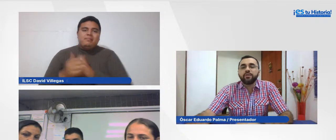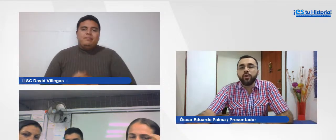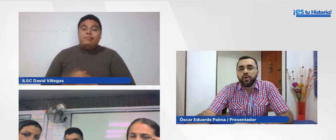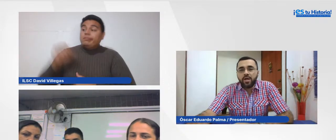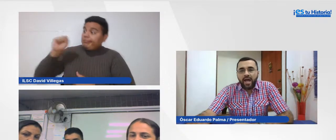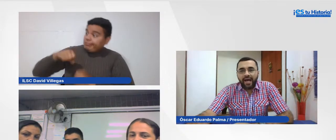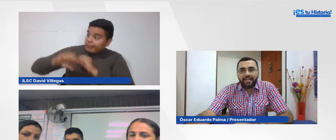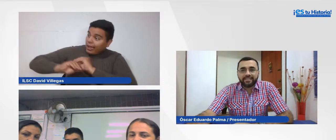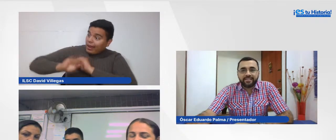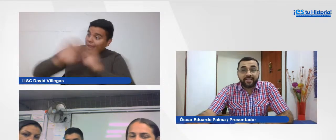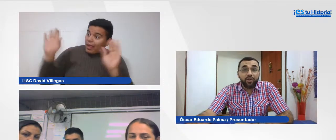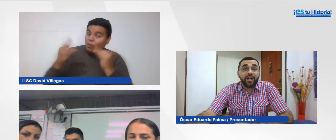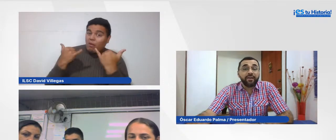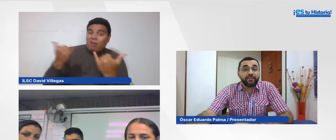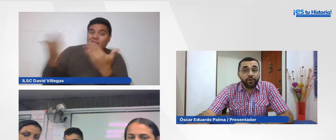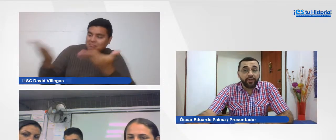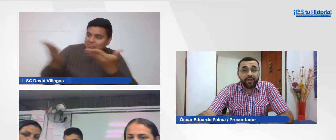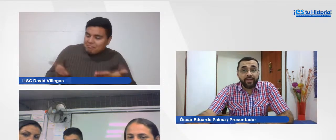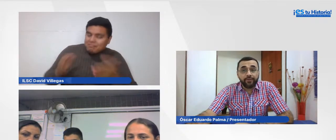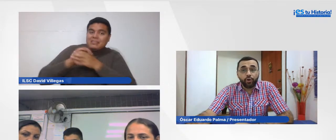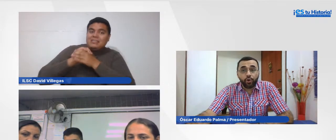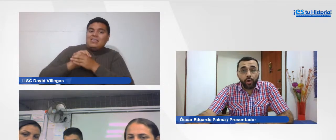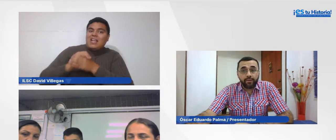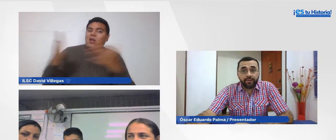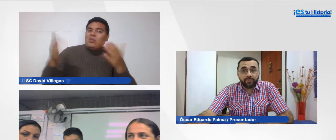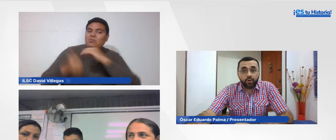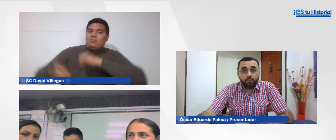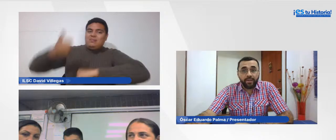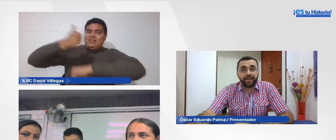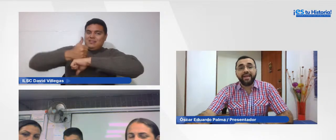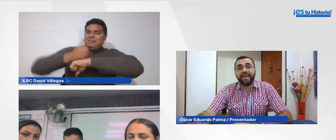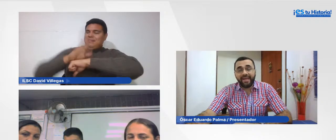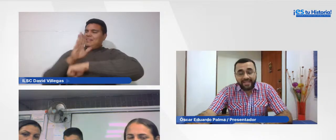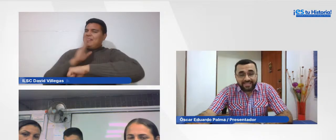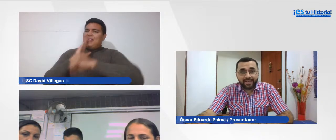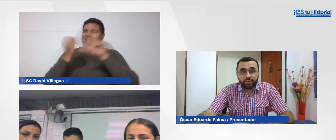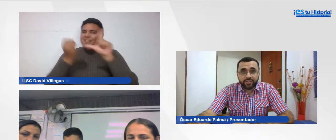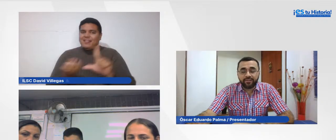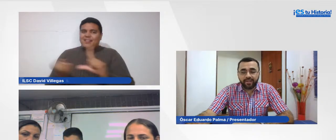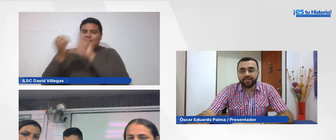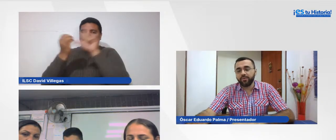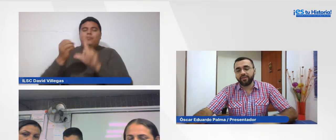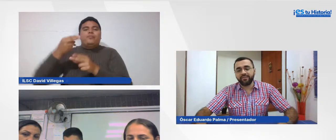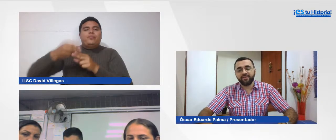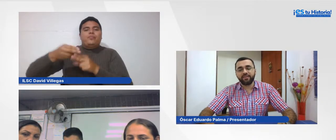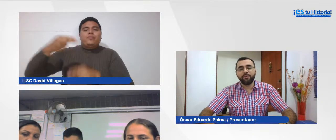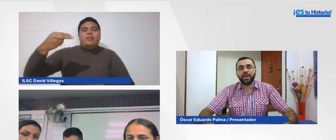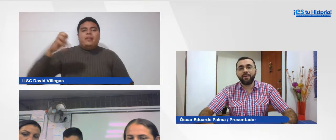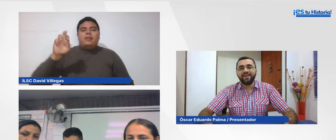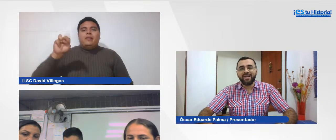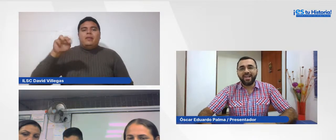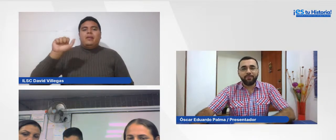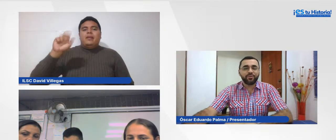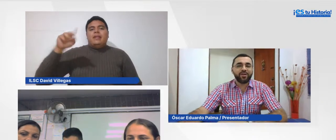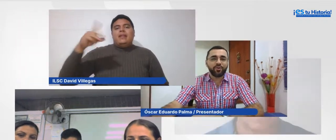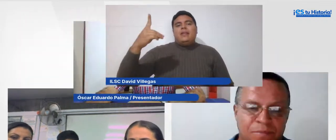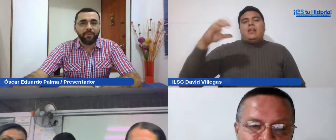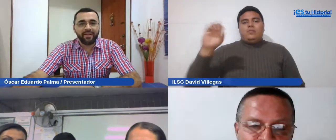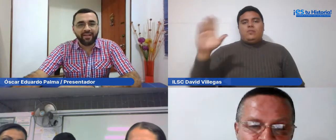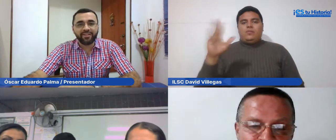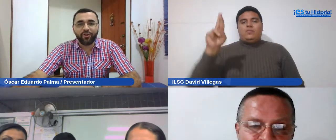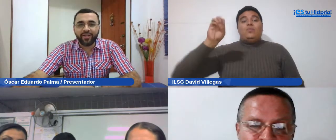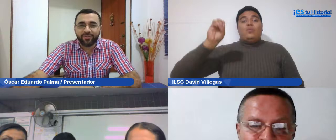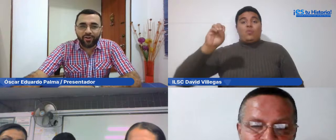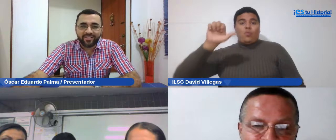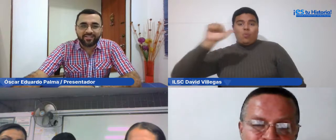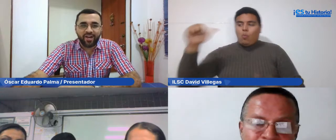gran saludo al licenciado y al rector Hernando Roa, que nos acompaña en esta noche tan importante en este programa. Le damos una cordial